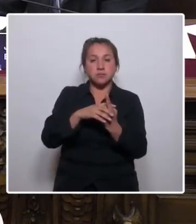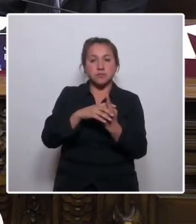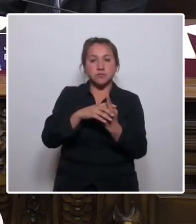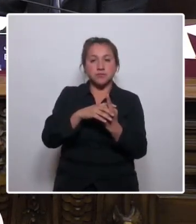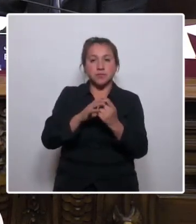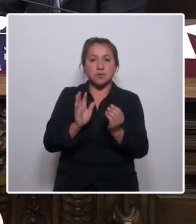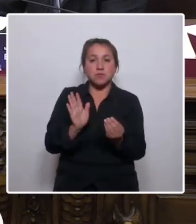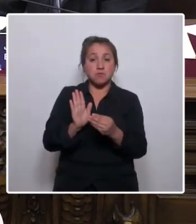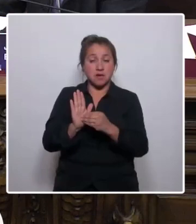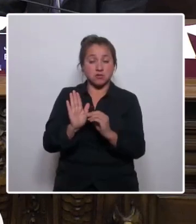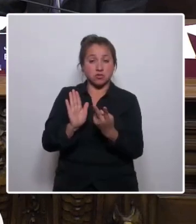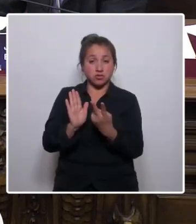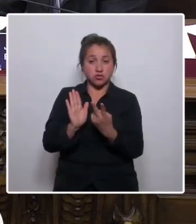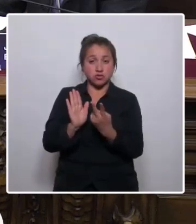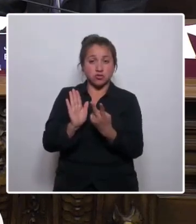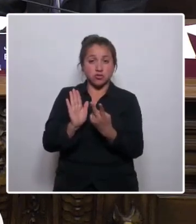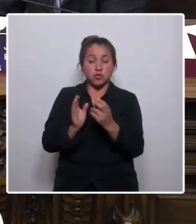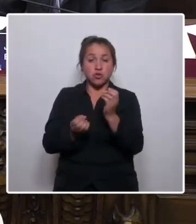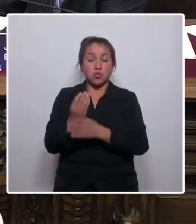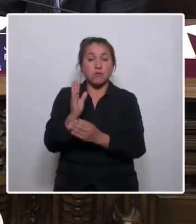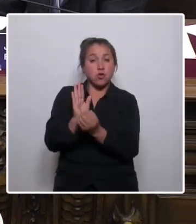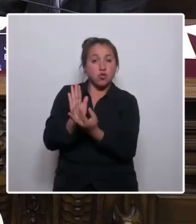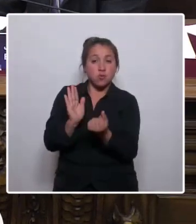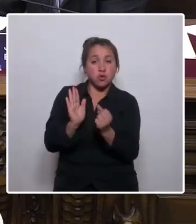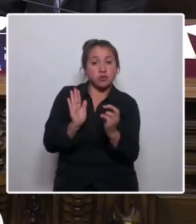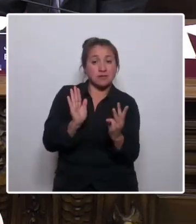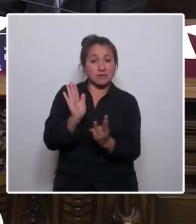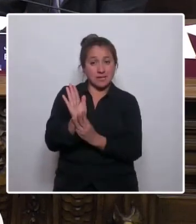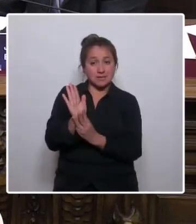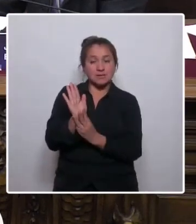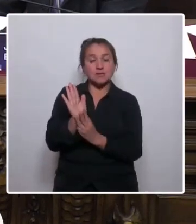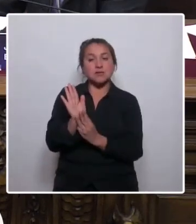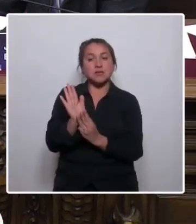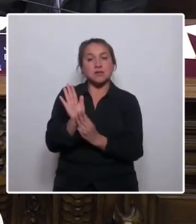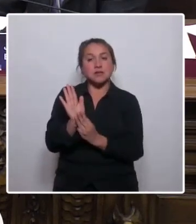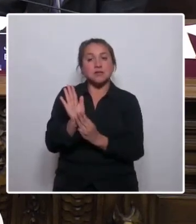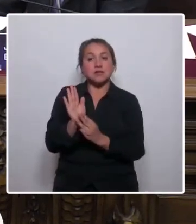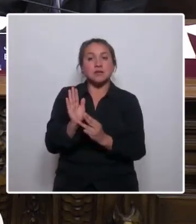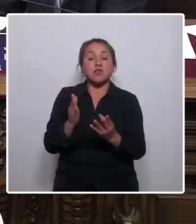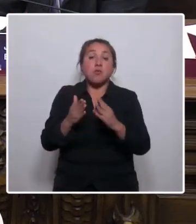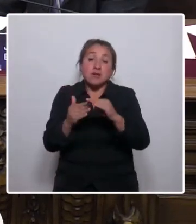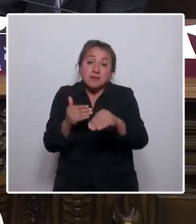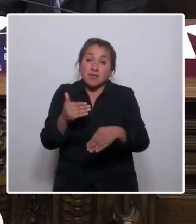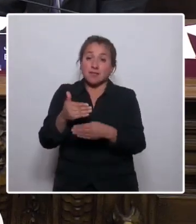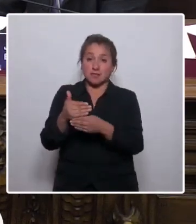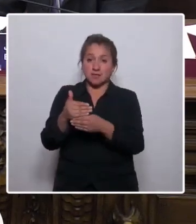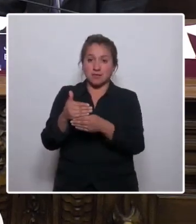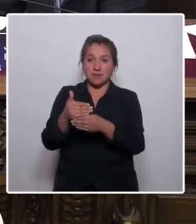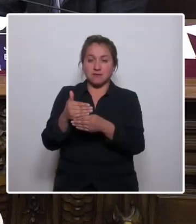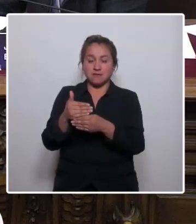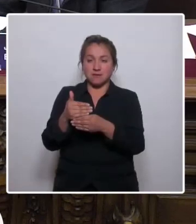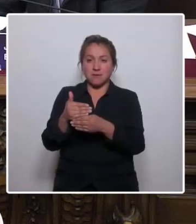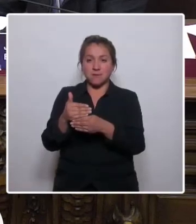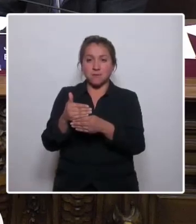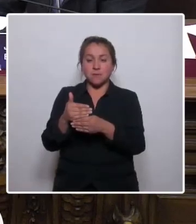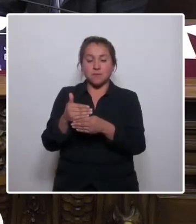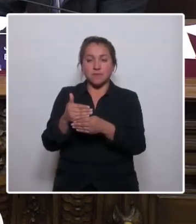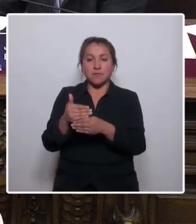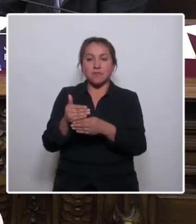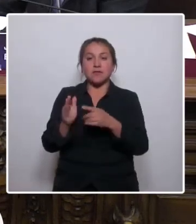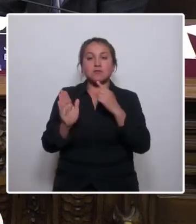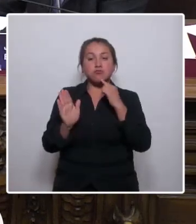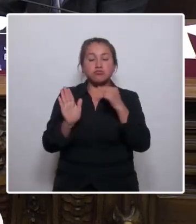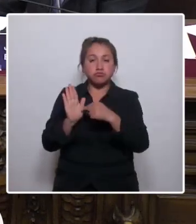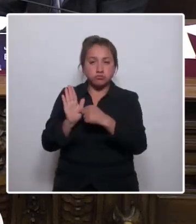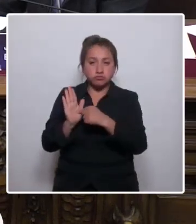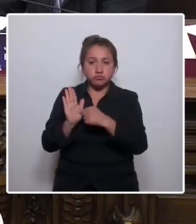punto 2, en el punto 2, un nuevo numeral 3, como es aditiva y correspondía respecto del texto de la propuesta de la